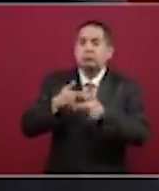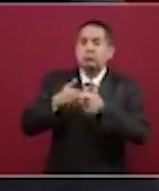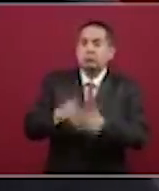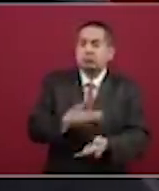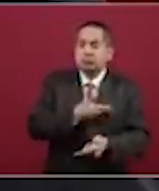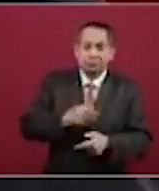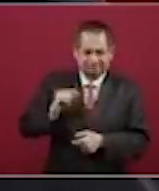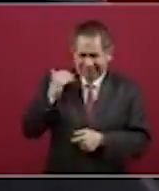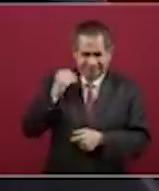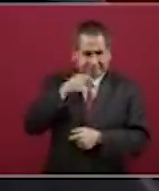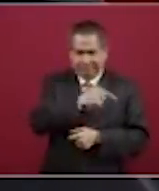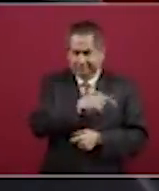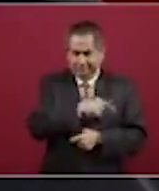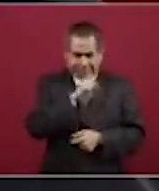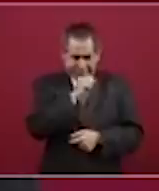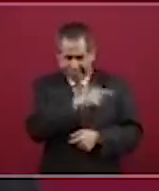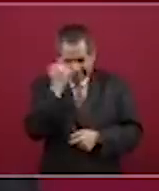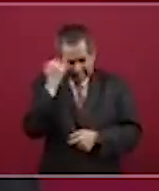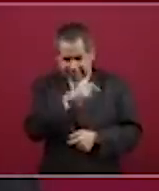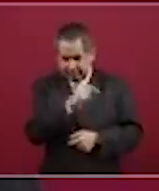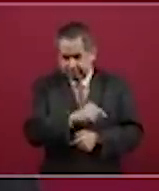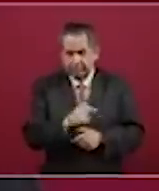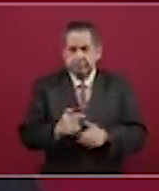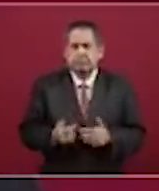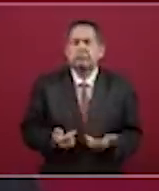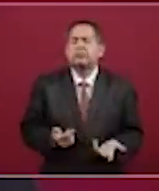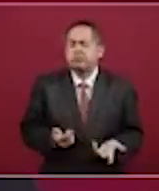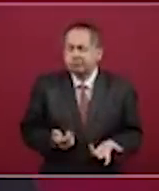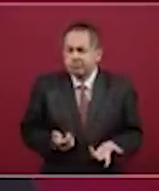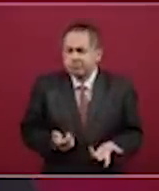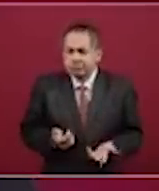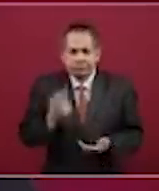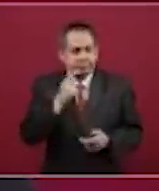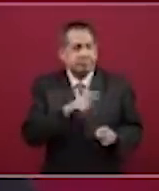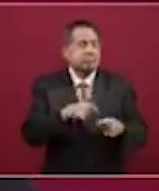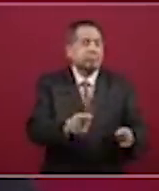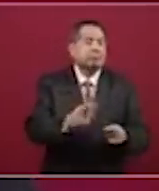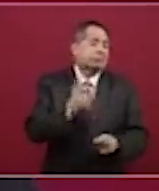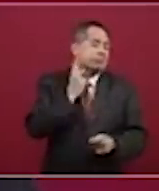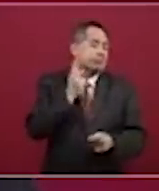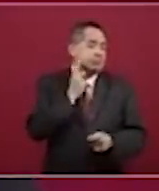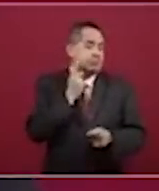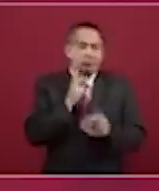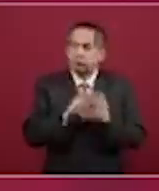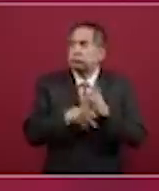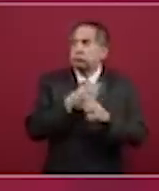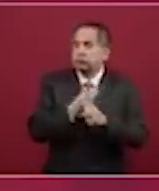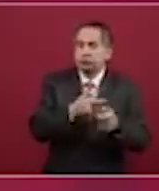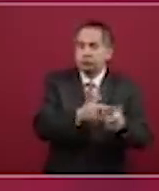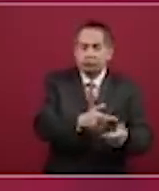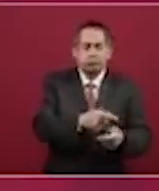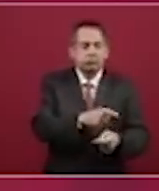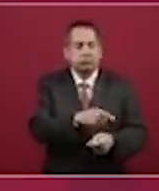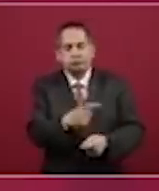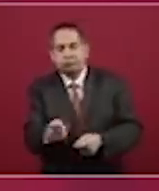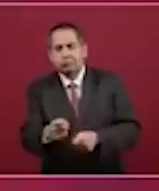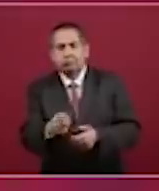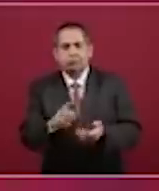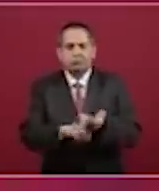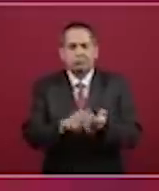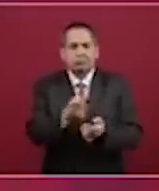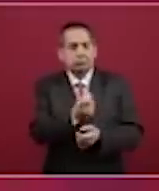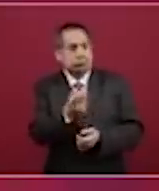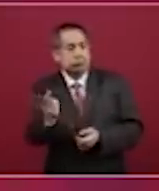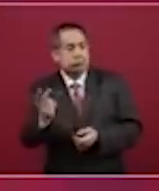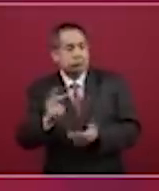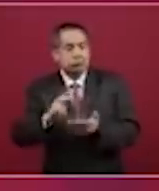en los últimos tiempos para diputados y para